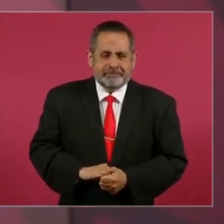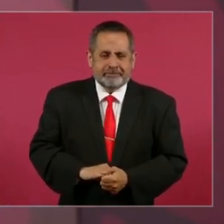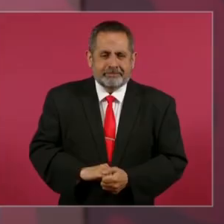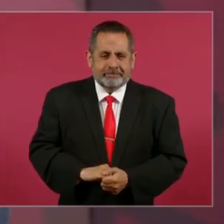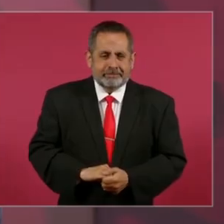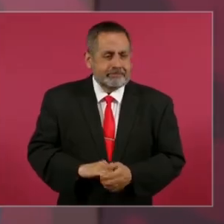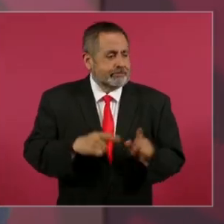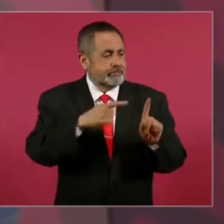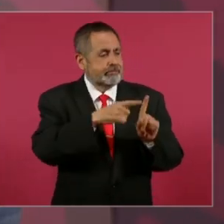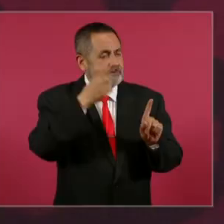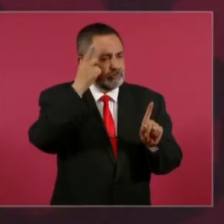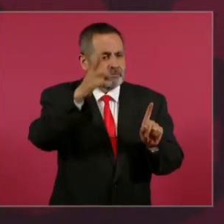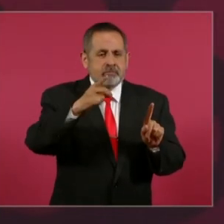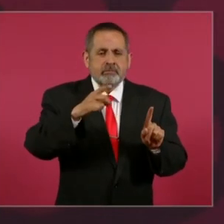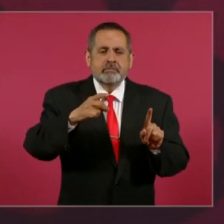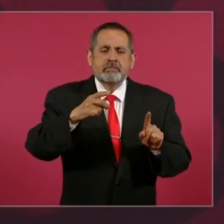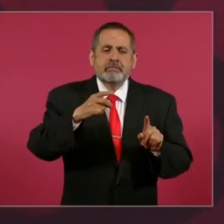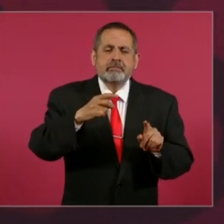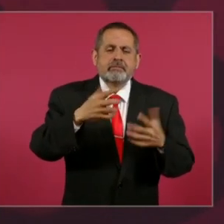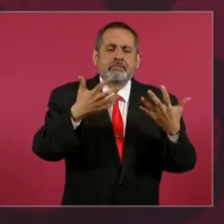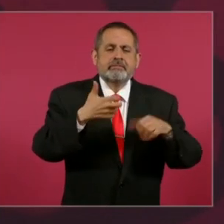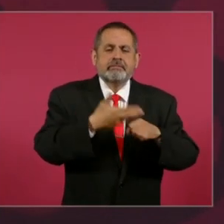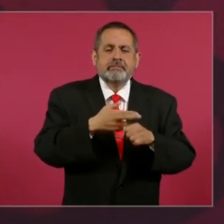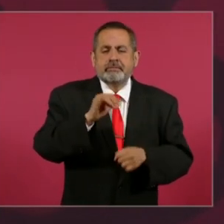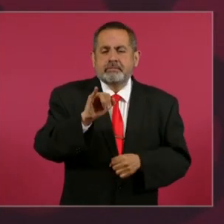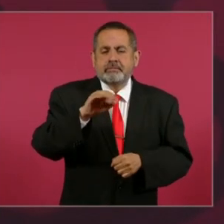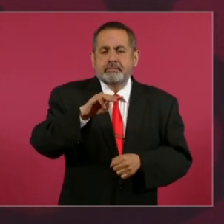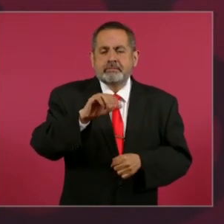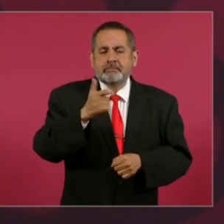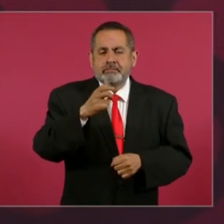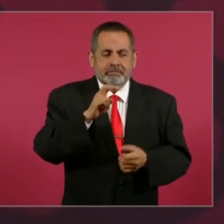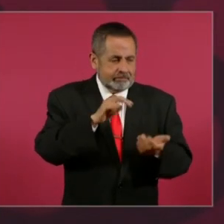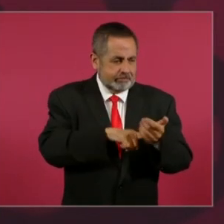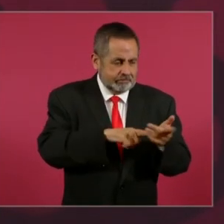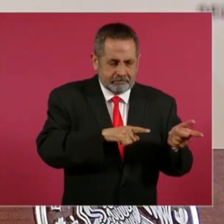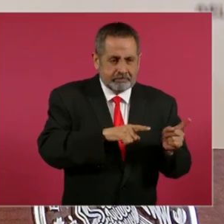el dueño de Imagen de construir